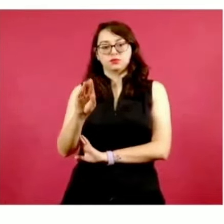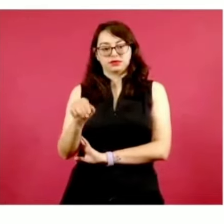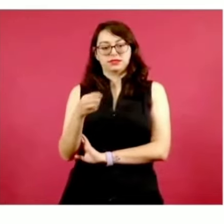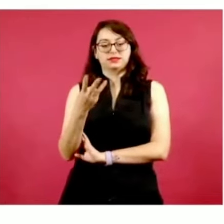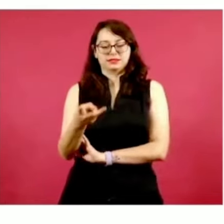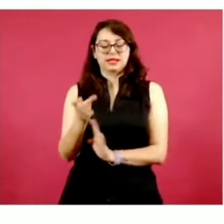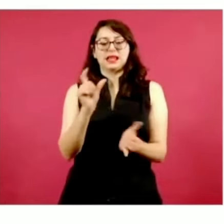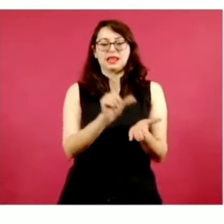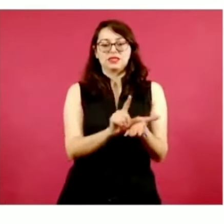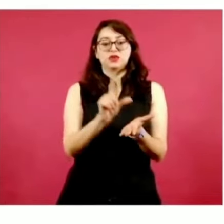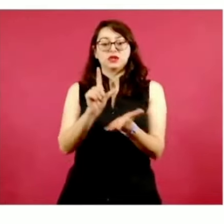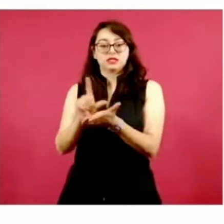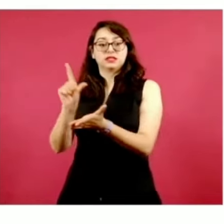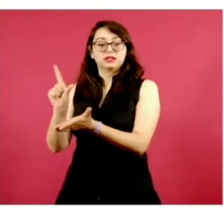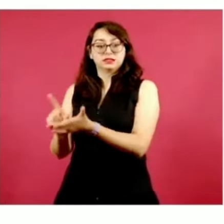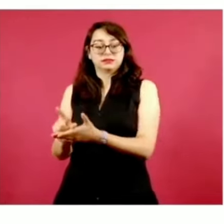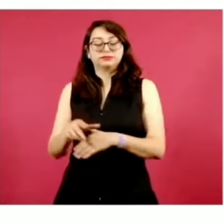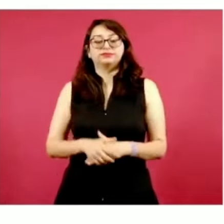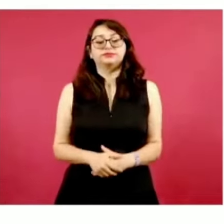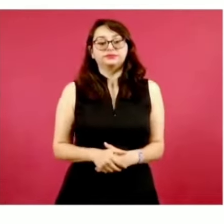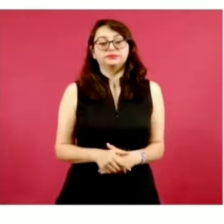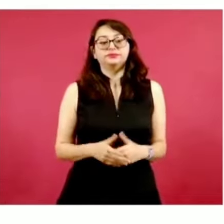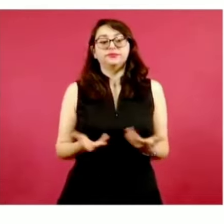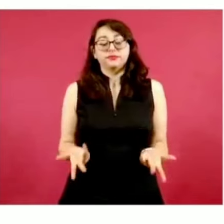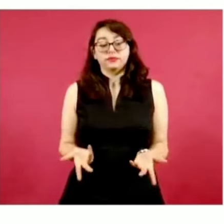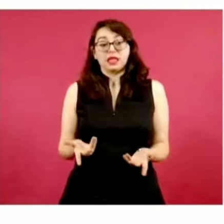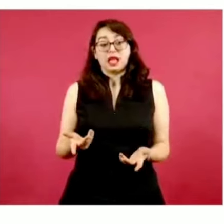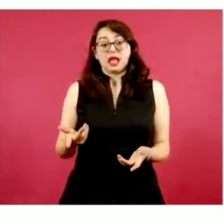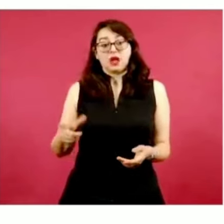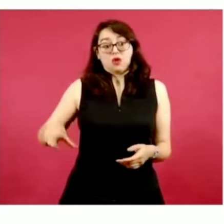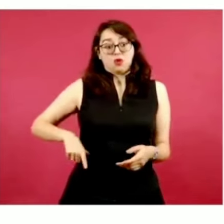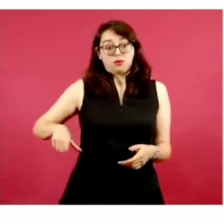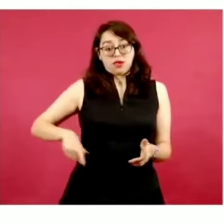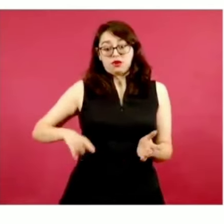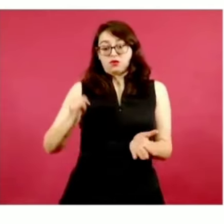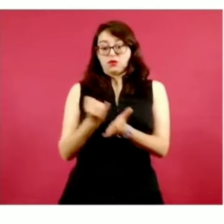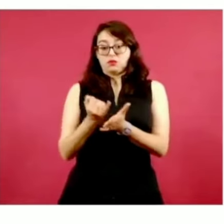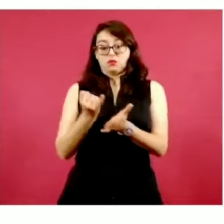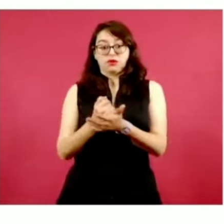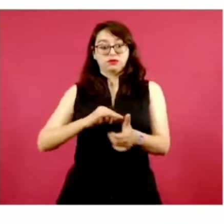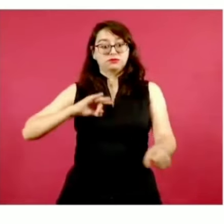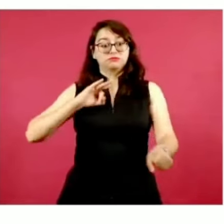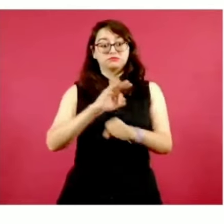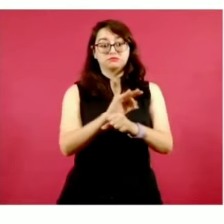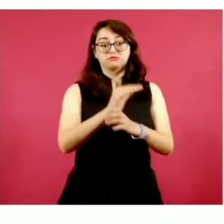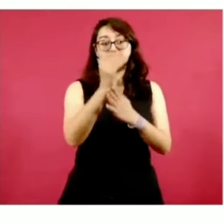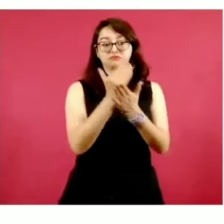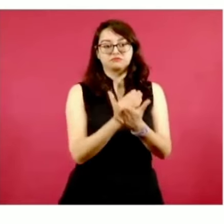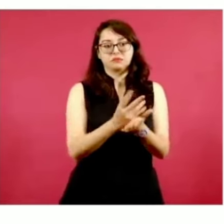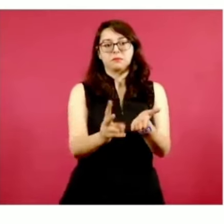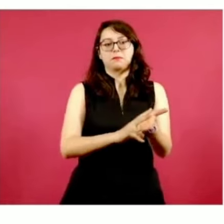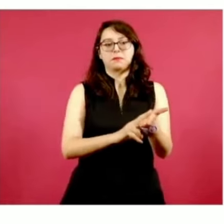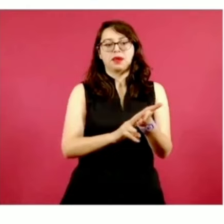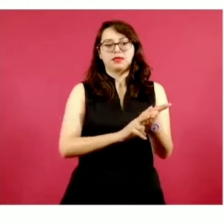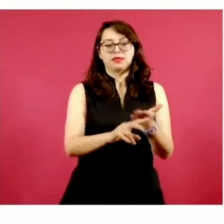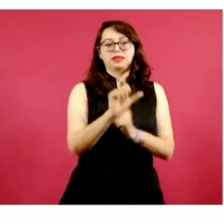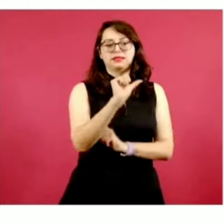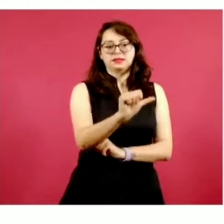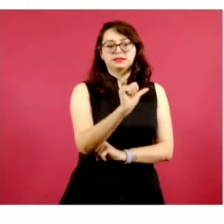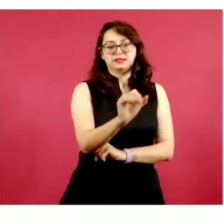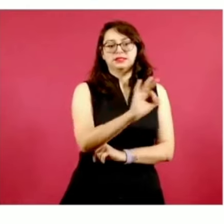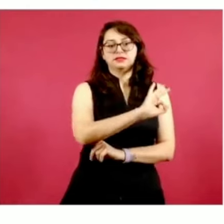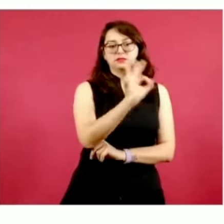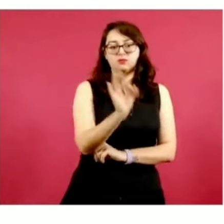incentivos Fiscales para la gasolina regular será de 16.6 por y para el diesel será de 10.3 por en el caso de la